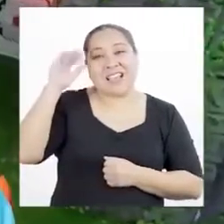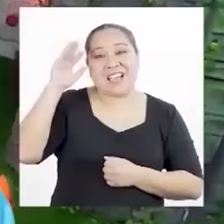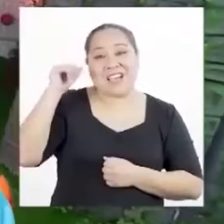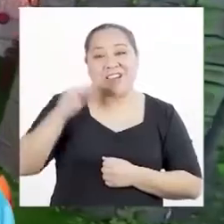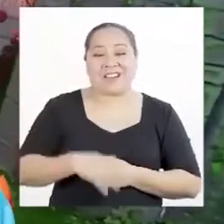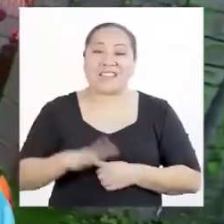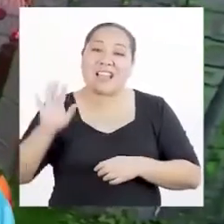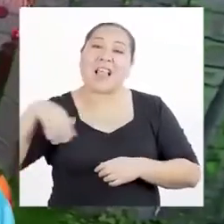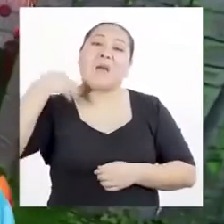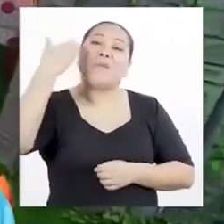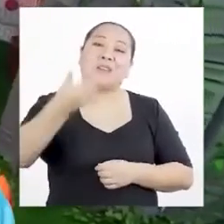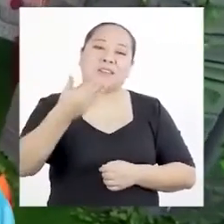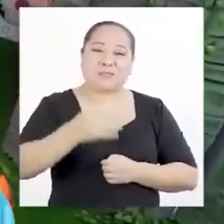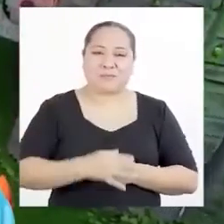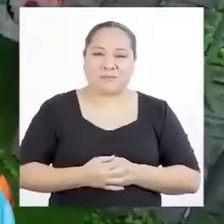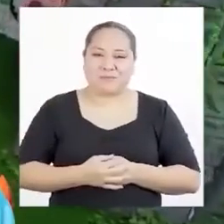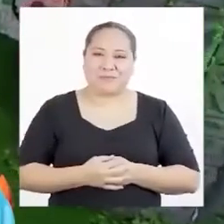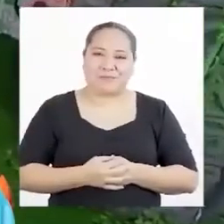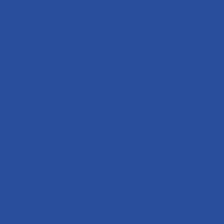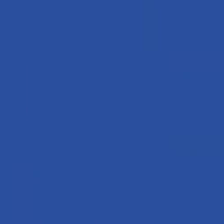¡Chao! ¡Hasta la próxima!